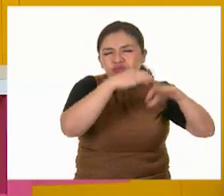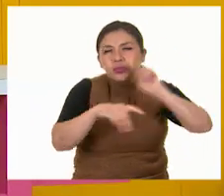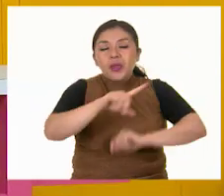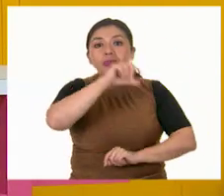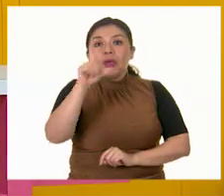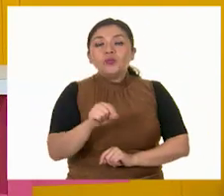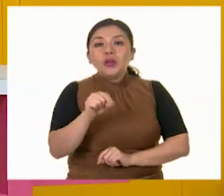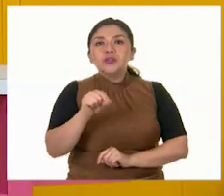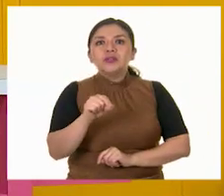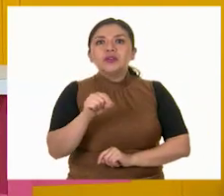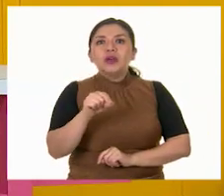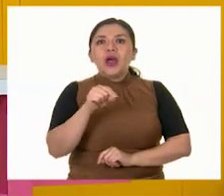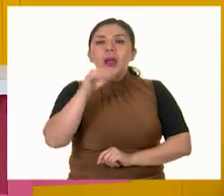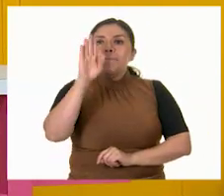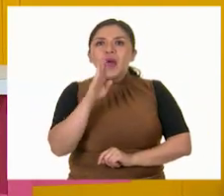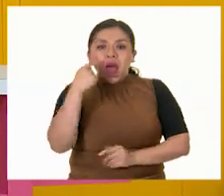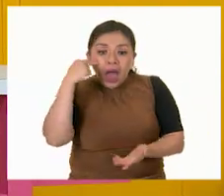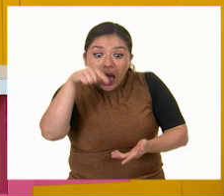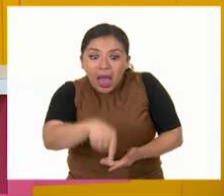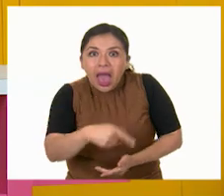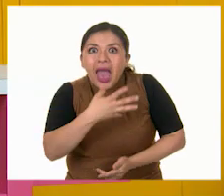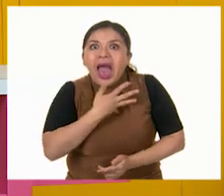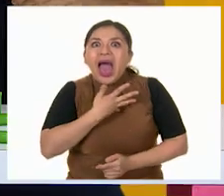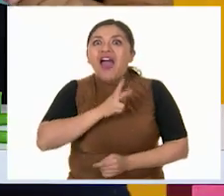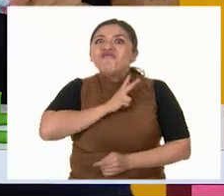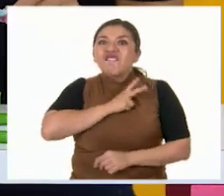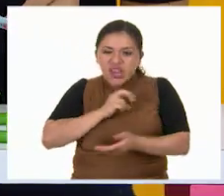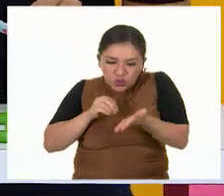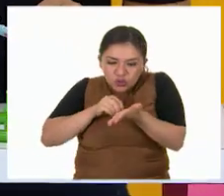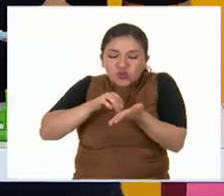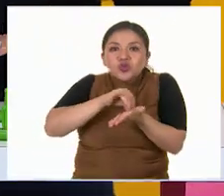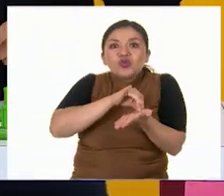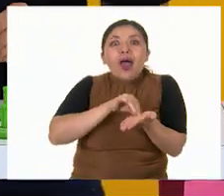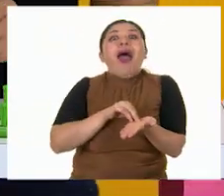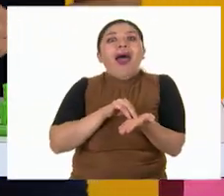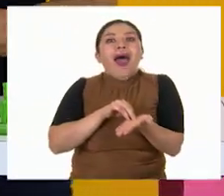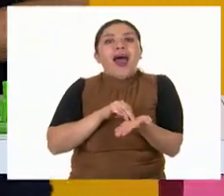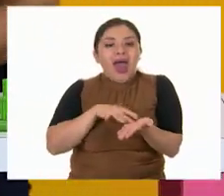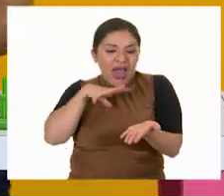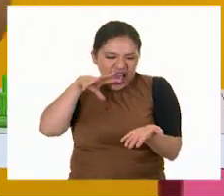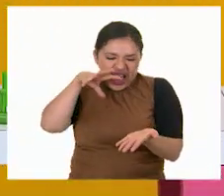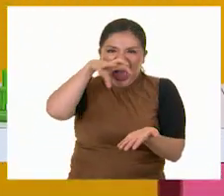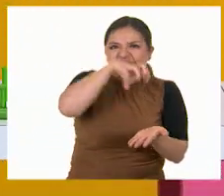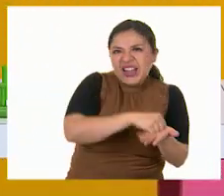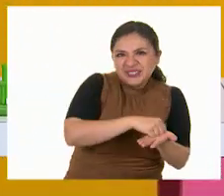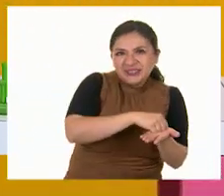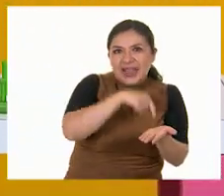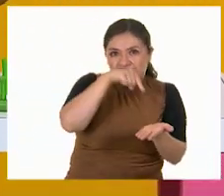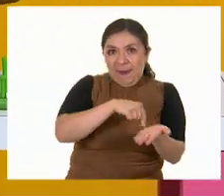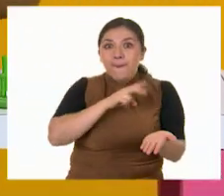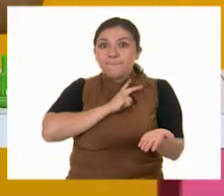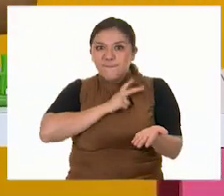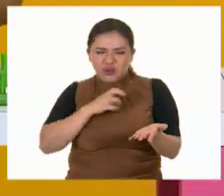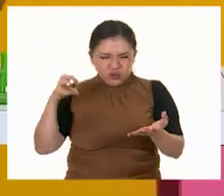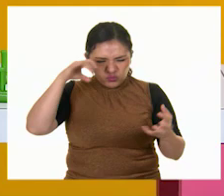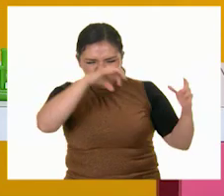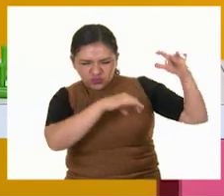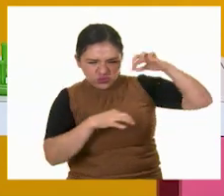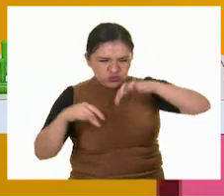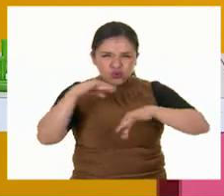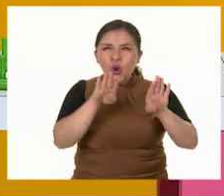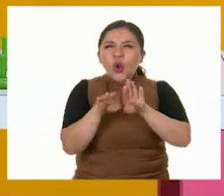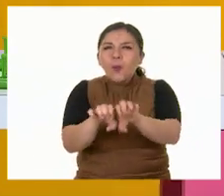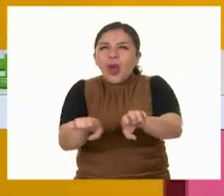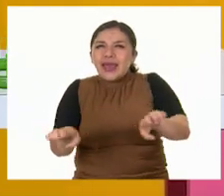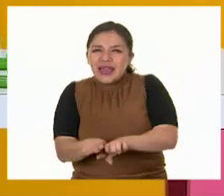repente dicen, ¡ay, hay un virus! Y entonces atrapan al virus entre todas como un